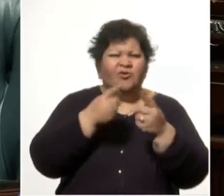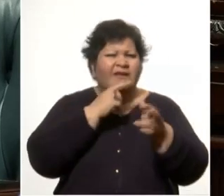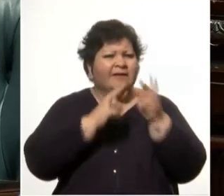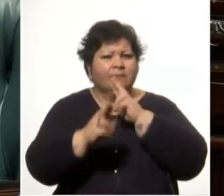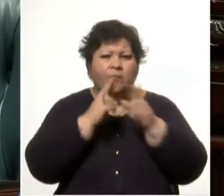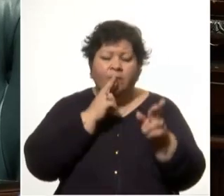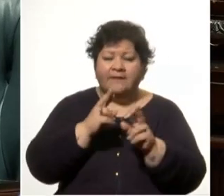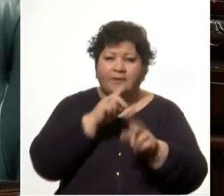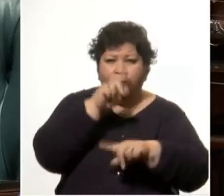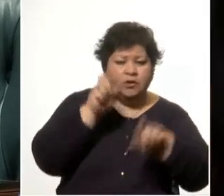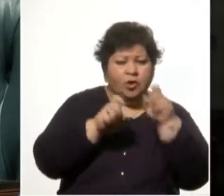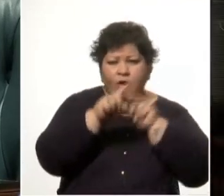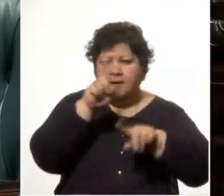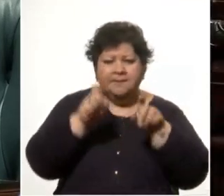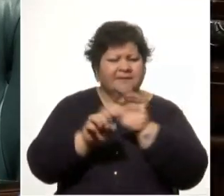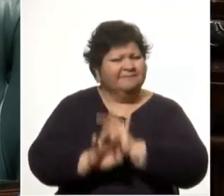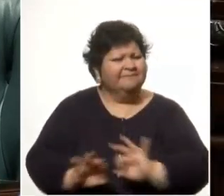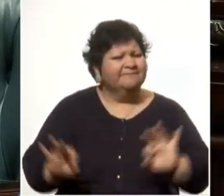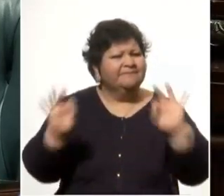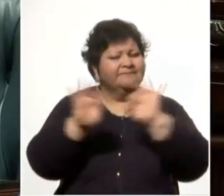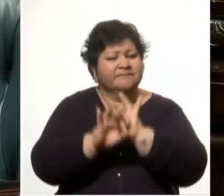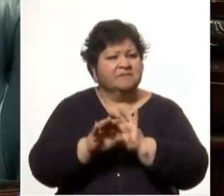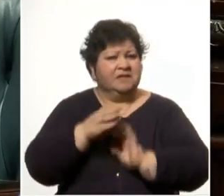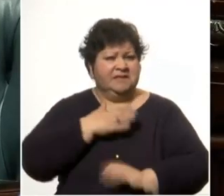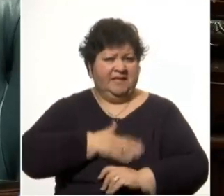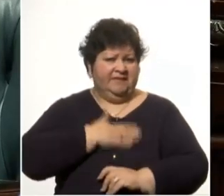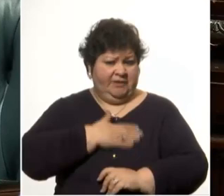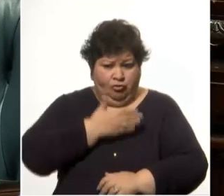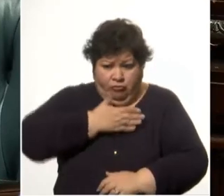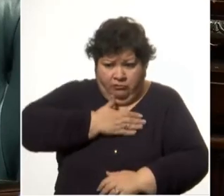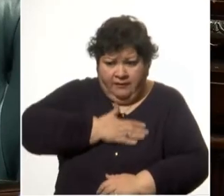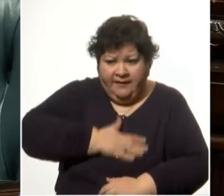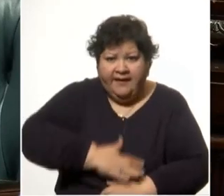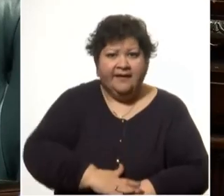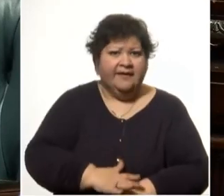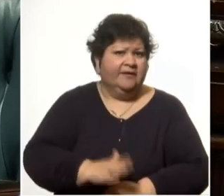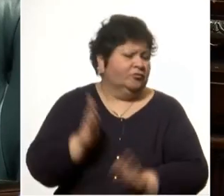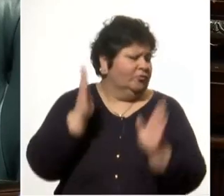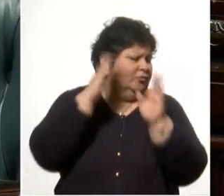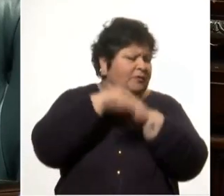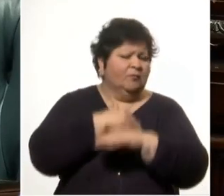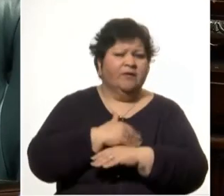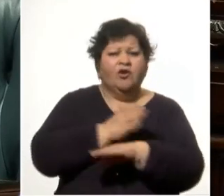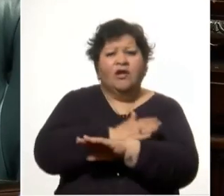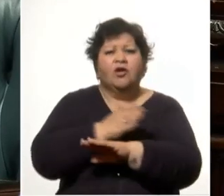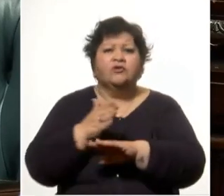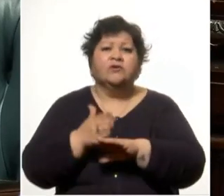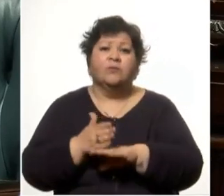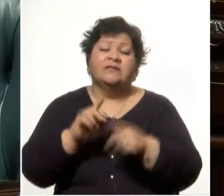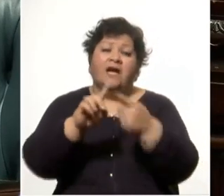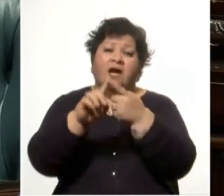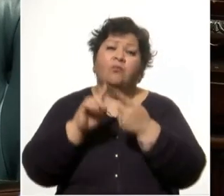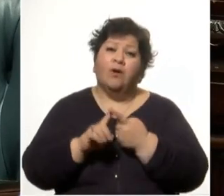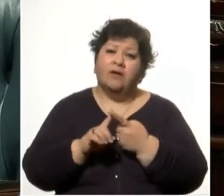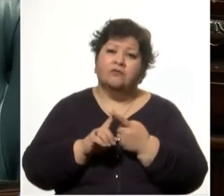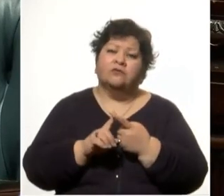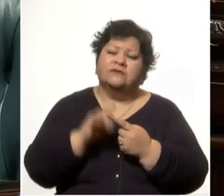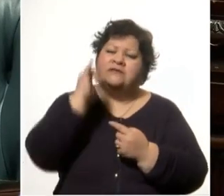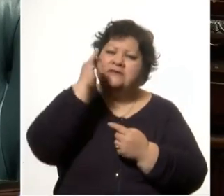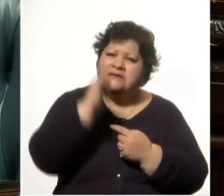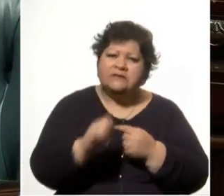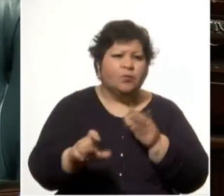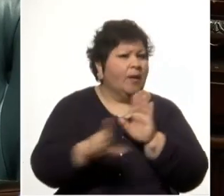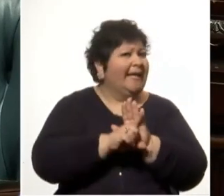cuestionamientos? No nos podemos considerar ni satisfechos ni tranquilos con las consecuencias de este acuerdo. Quedó claro que es